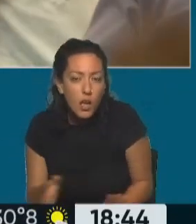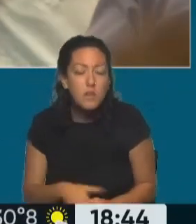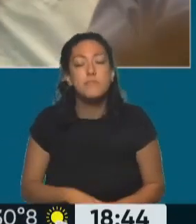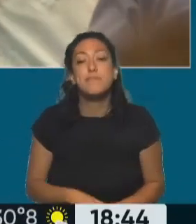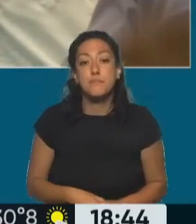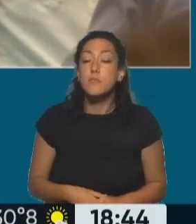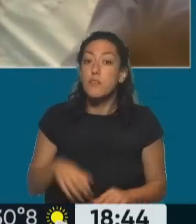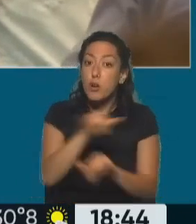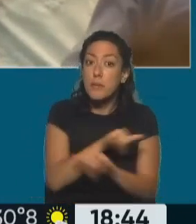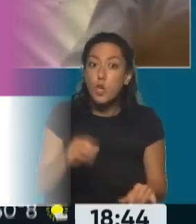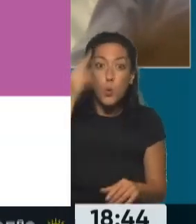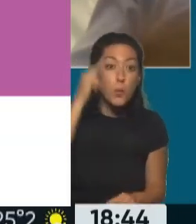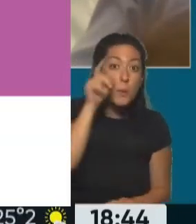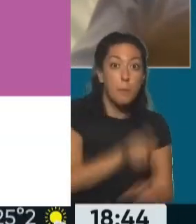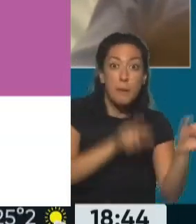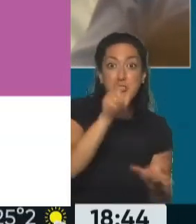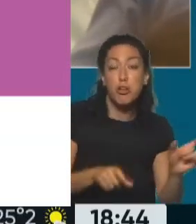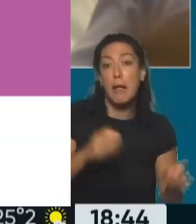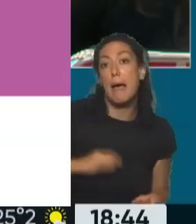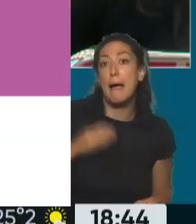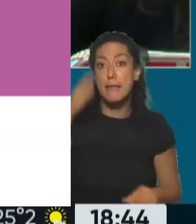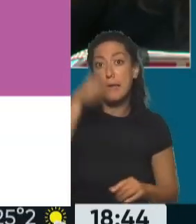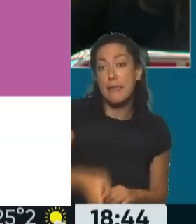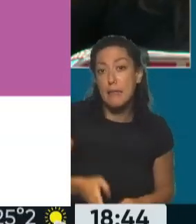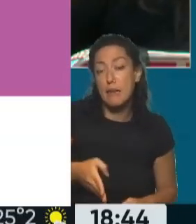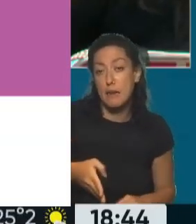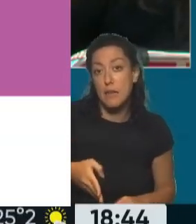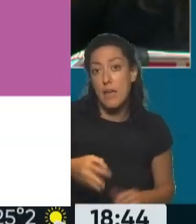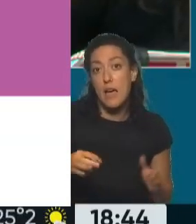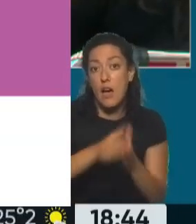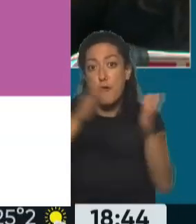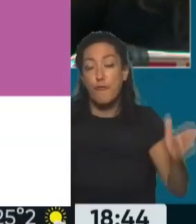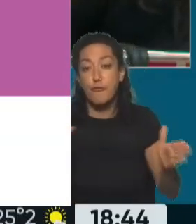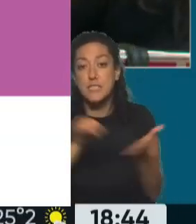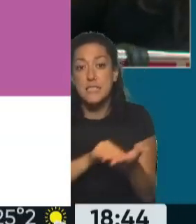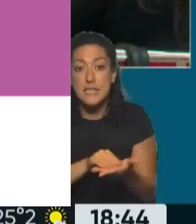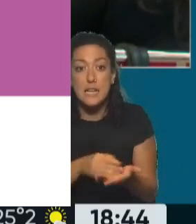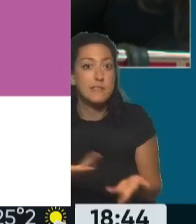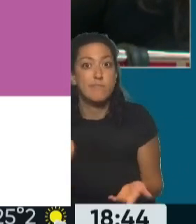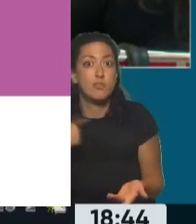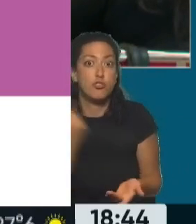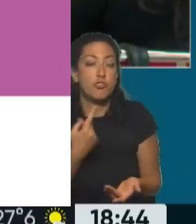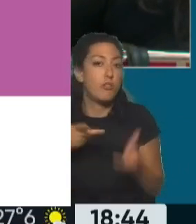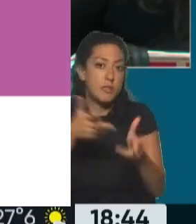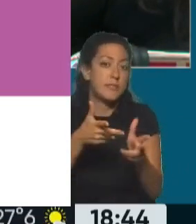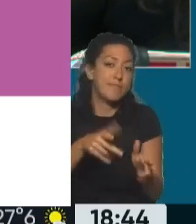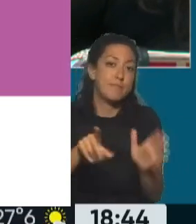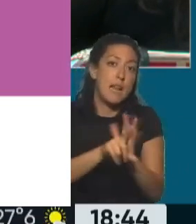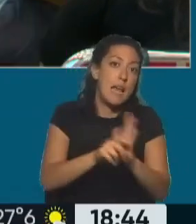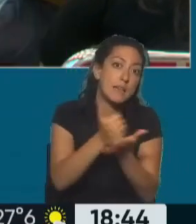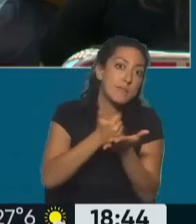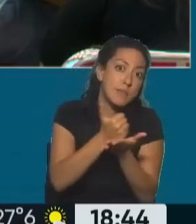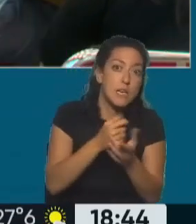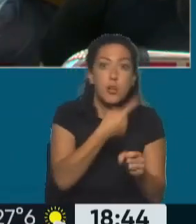cobras en el banco Credicop? En Credicop, los jubilados y pensionados podrán realizar la fe de vida a través de las siguientes